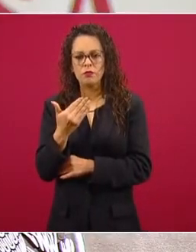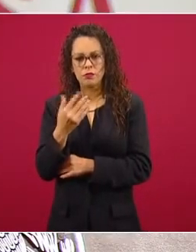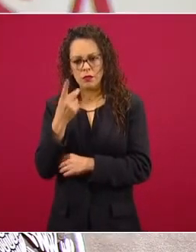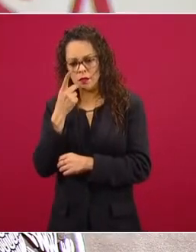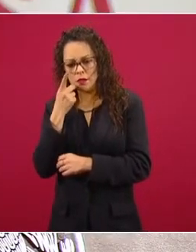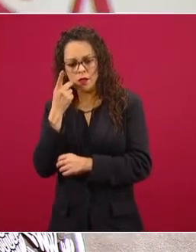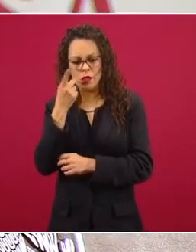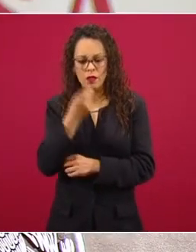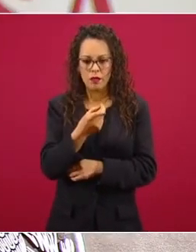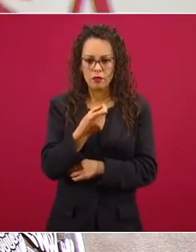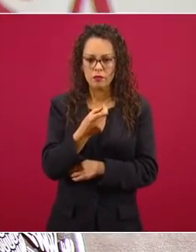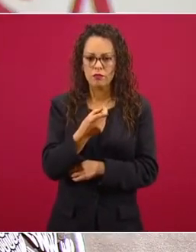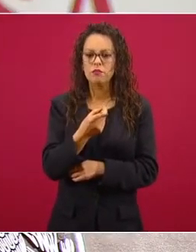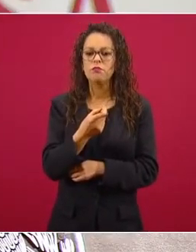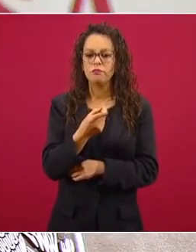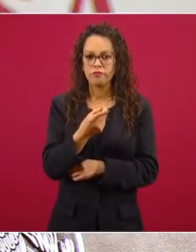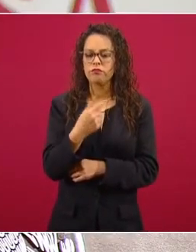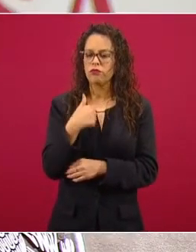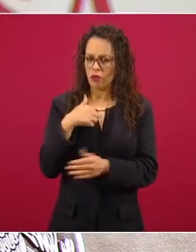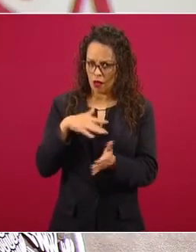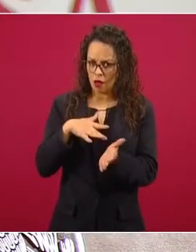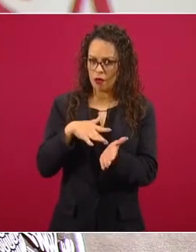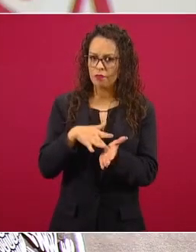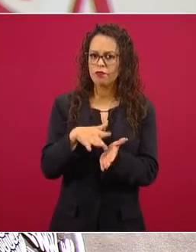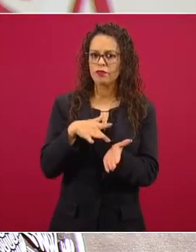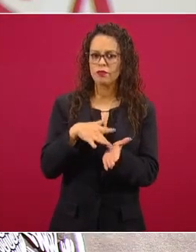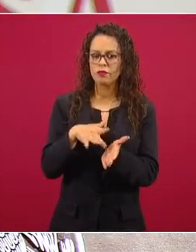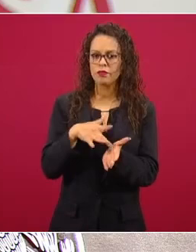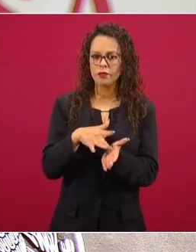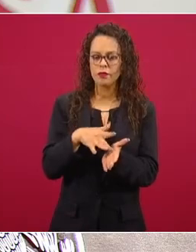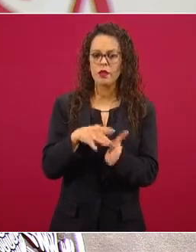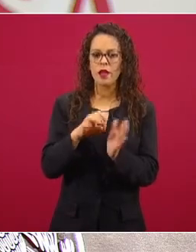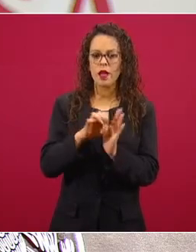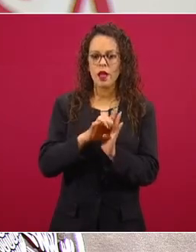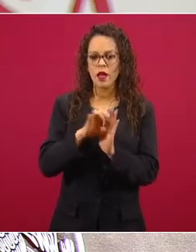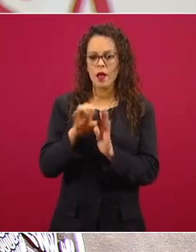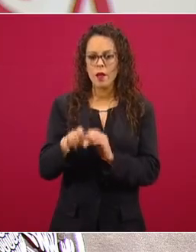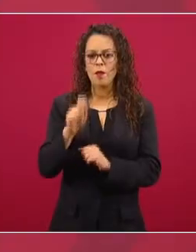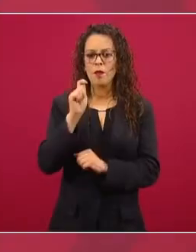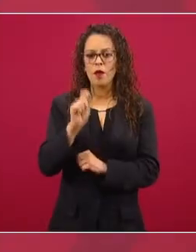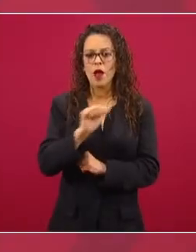cooperación, es decir, el envío de personal